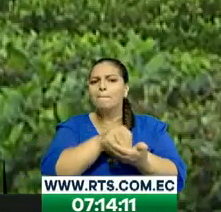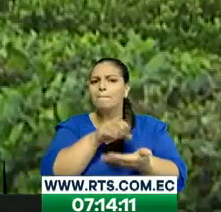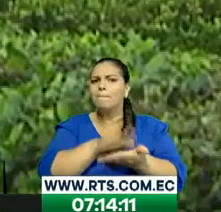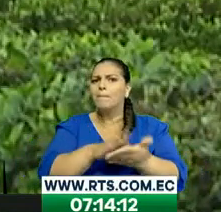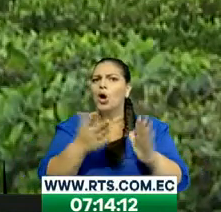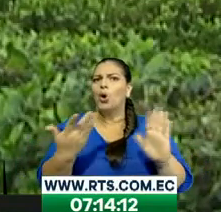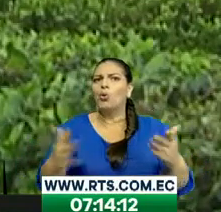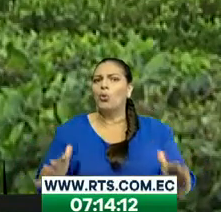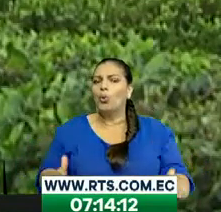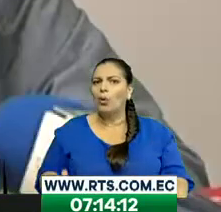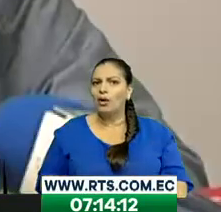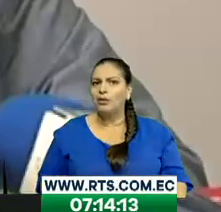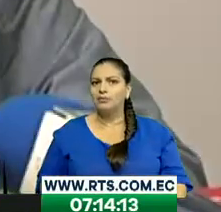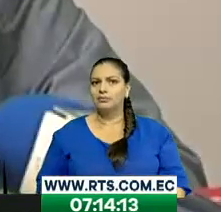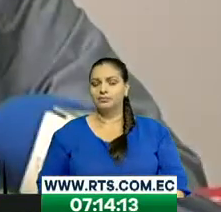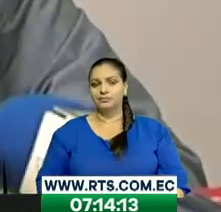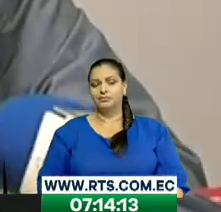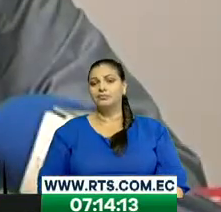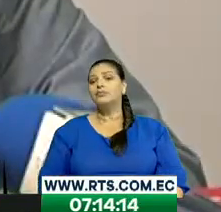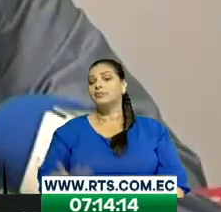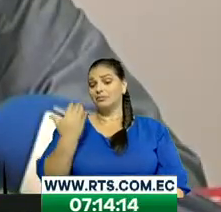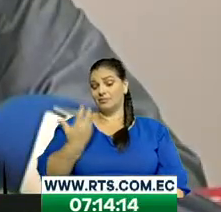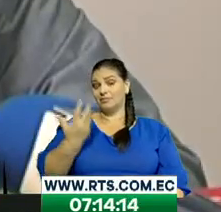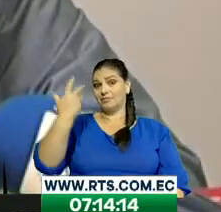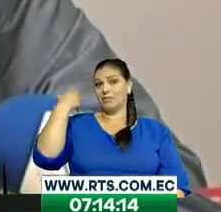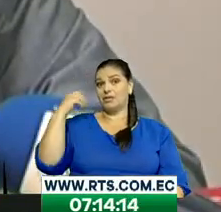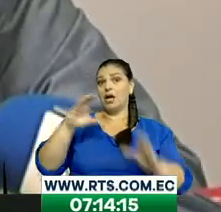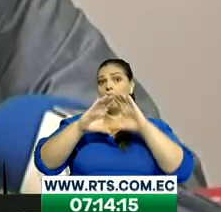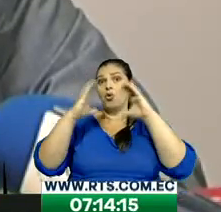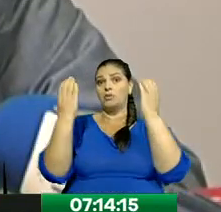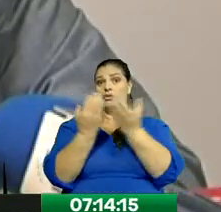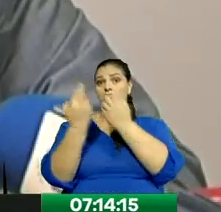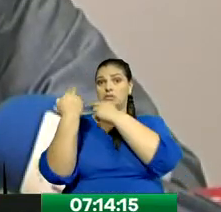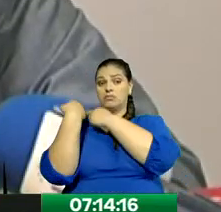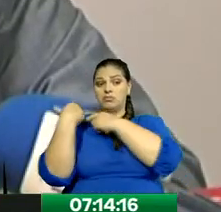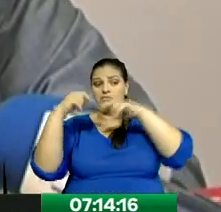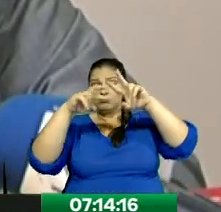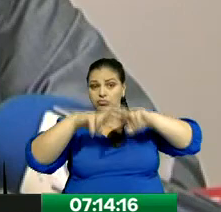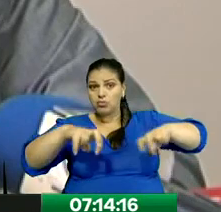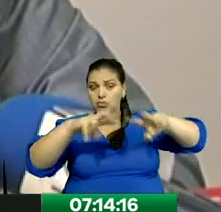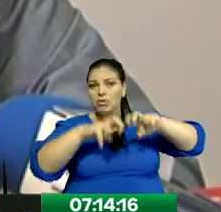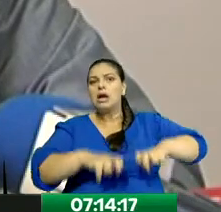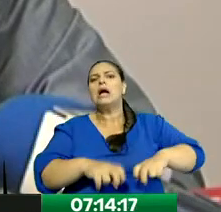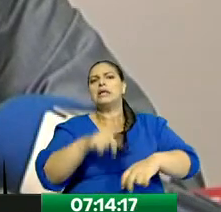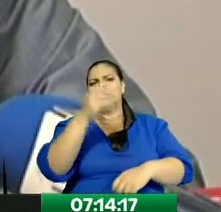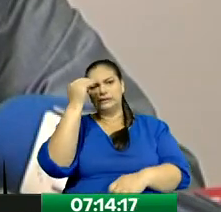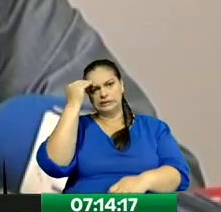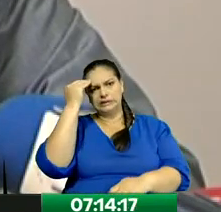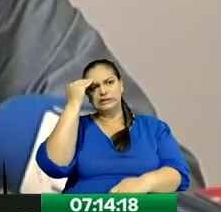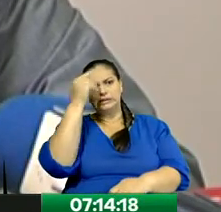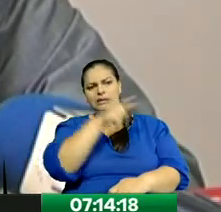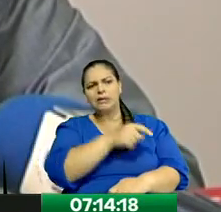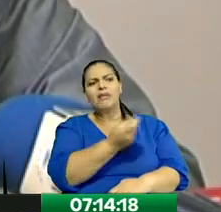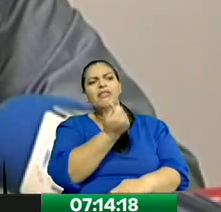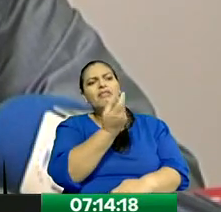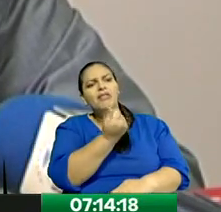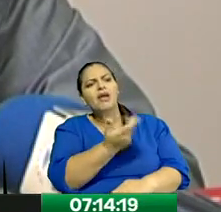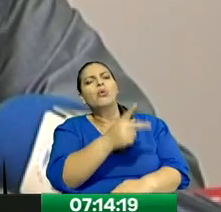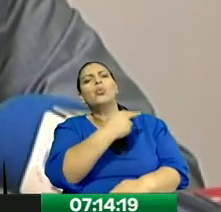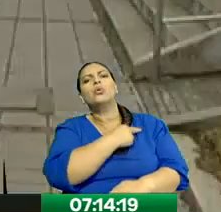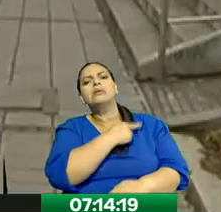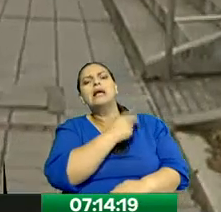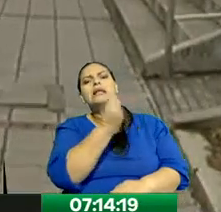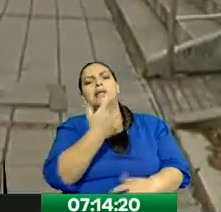por 3 años. La comisión de intervención debía autorizar todo el manejo de los procesos, de tal manera que